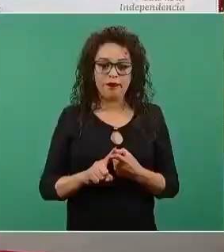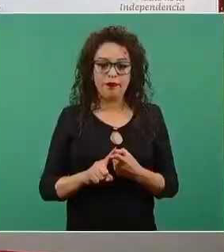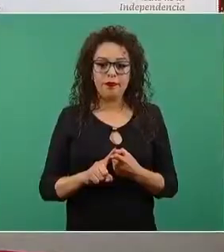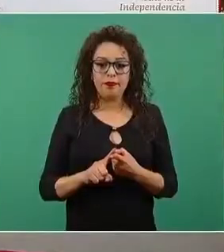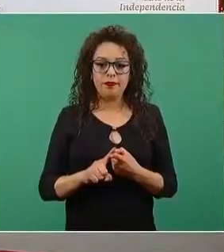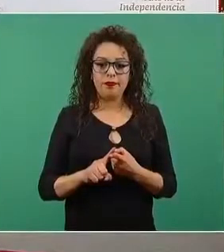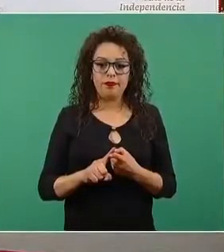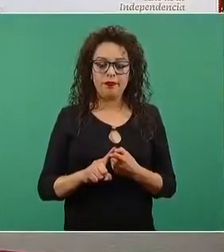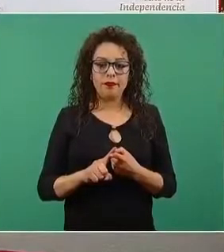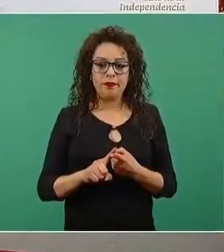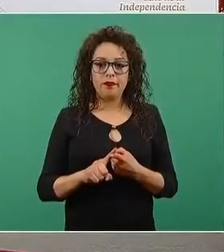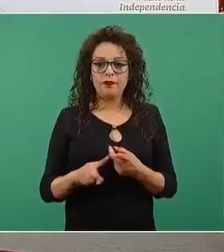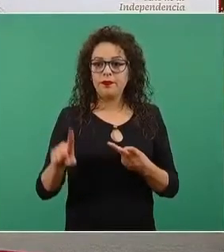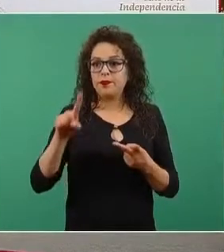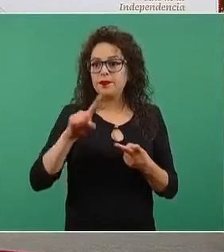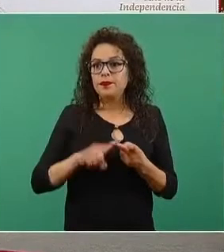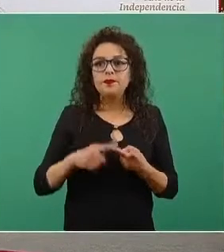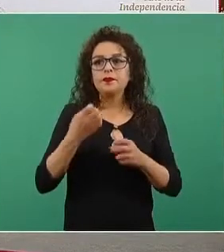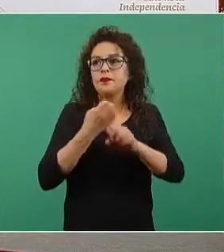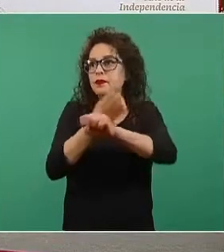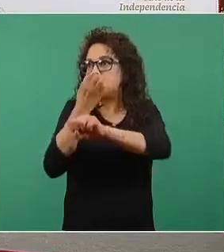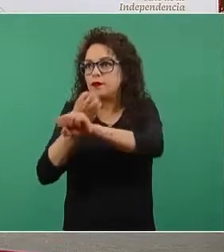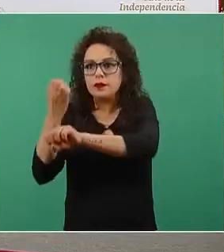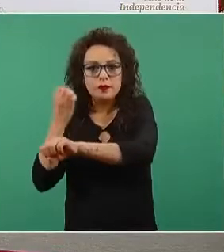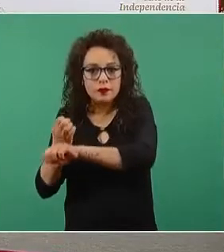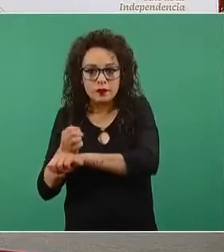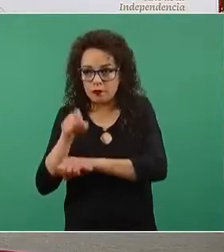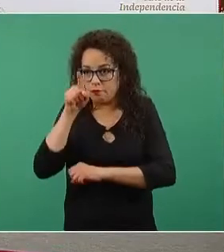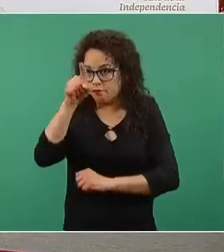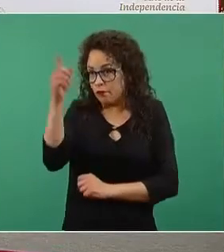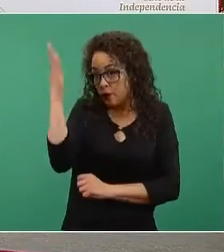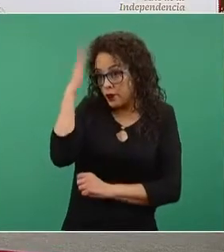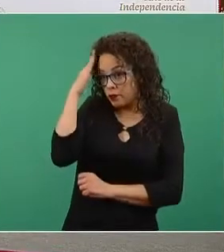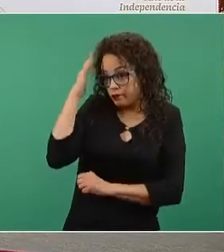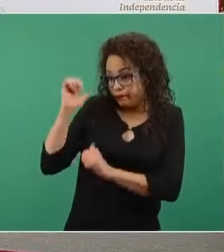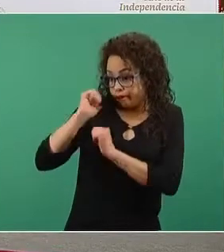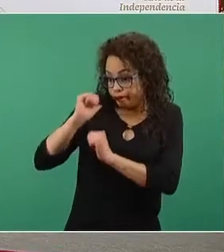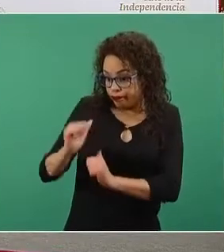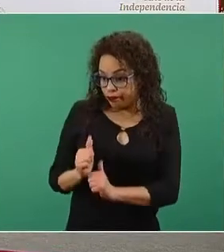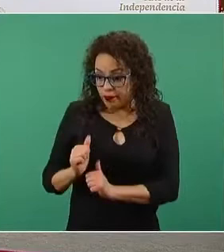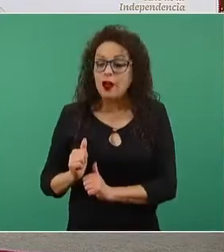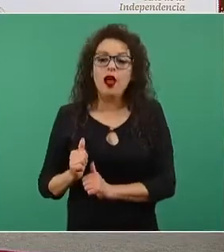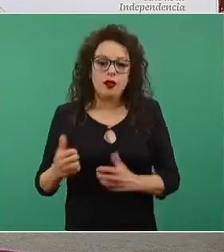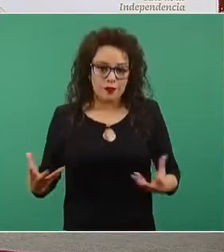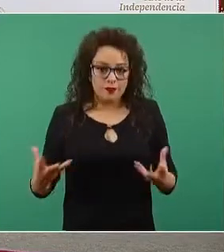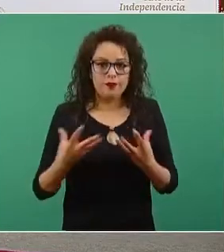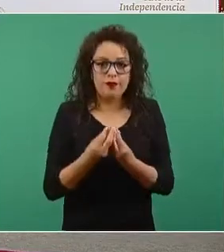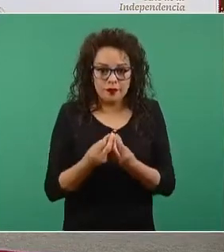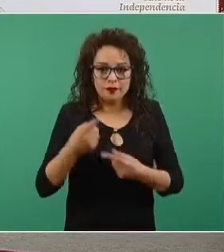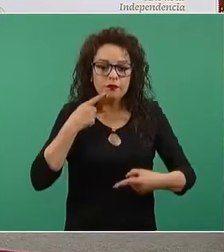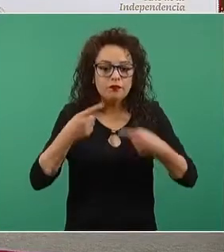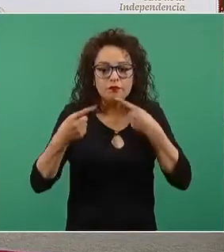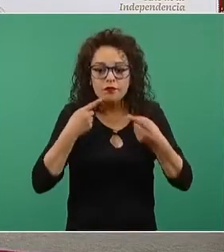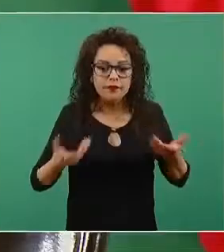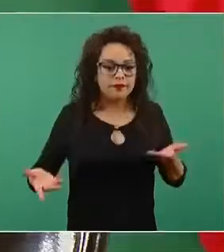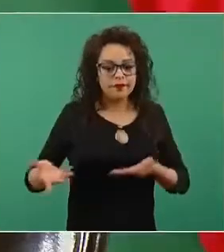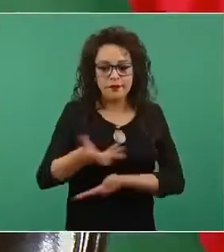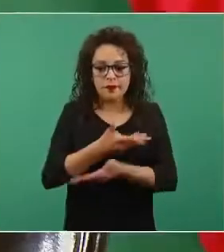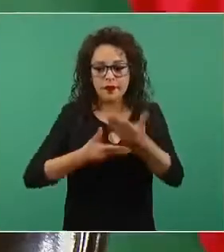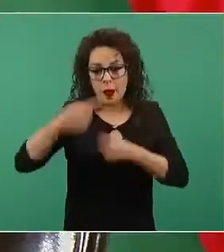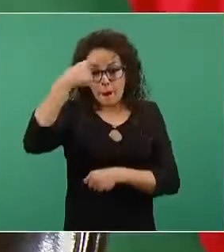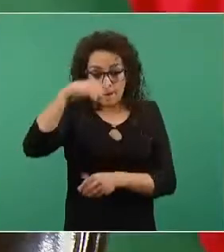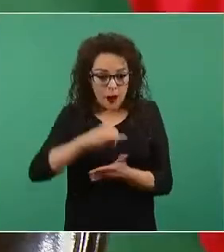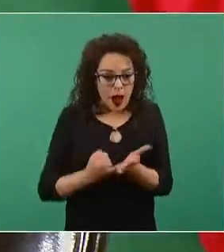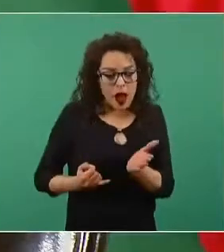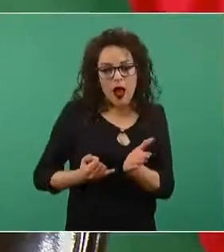¿no? de la entidad, hablemos de cualquier entidad federativa, pues tiene que sopesar la decisión, ¿no? No es una decisión unilateral,